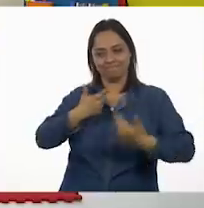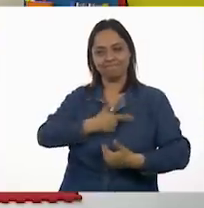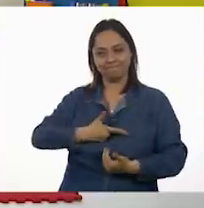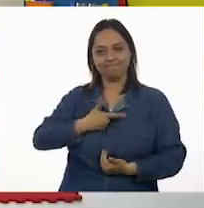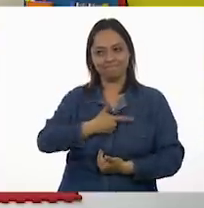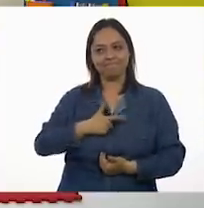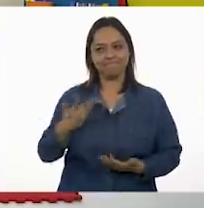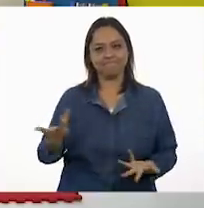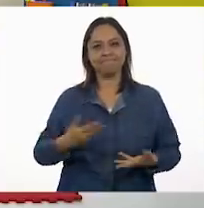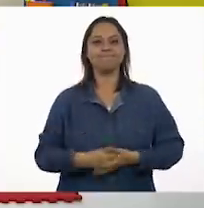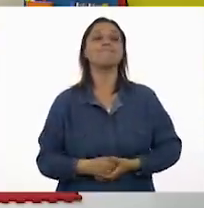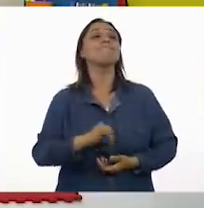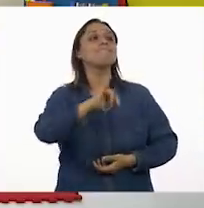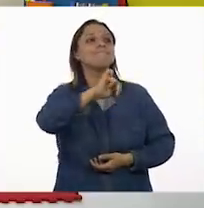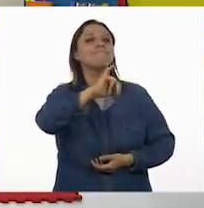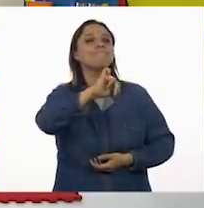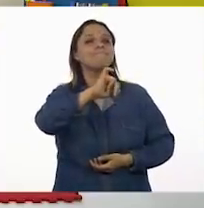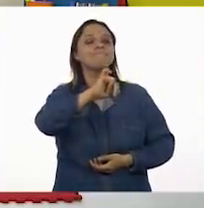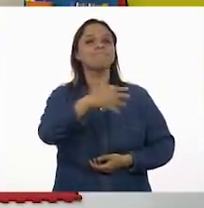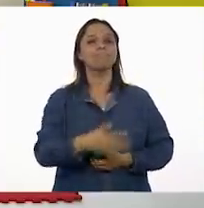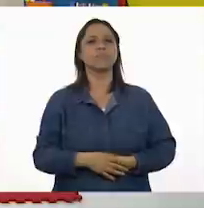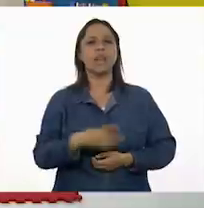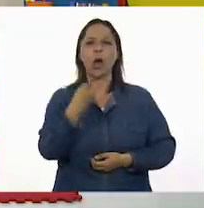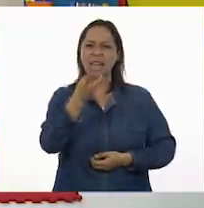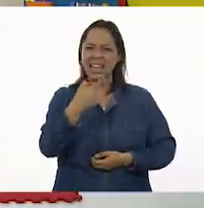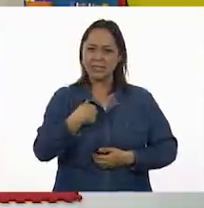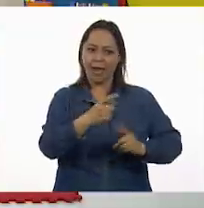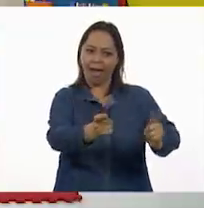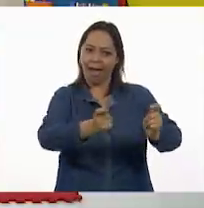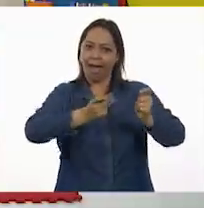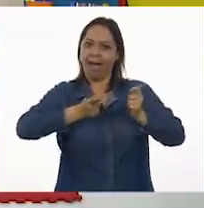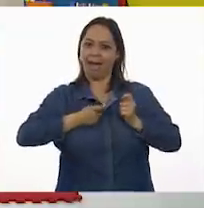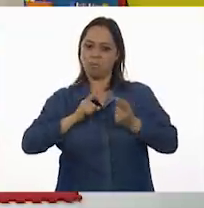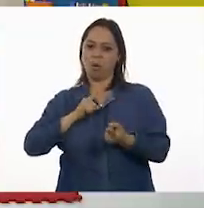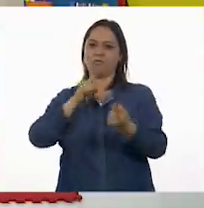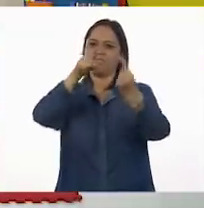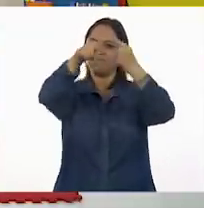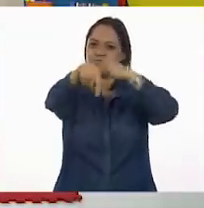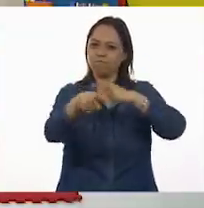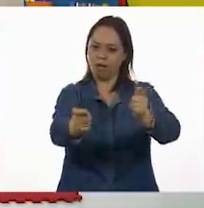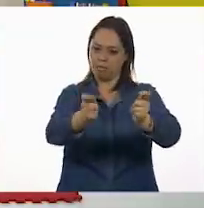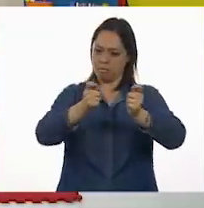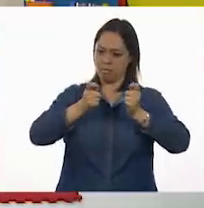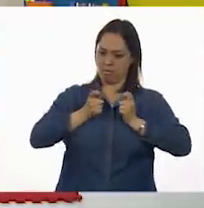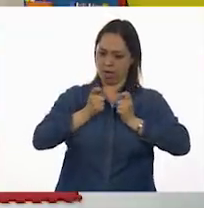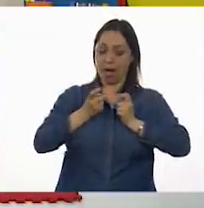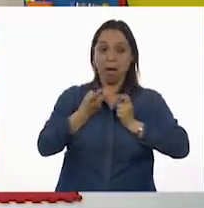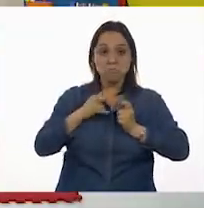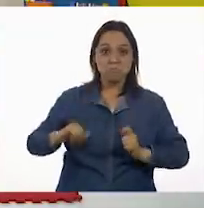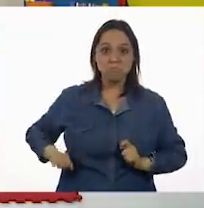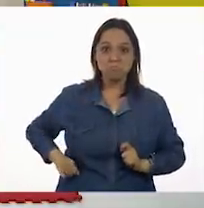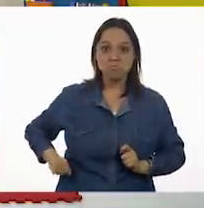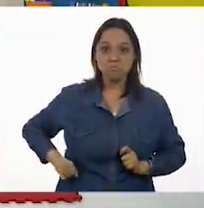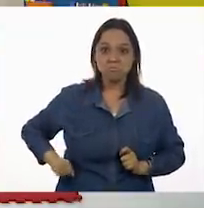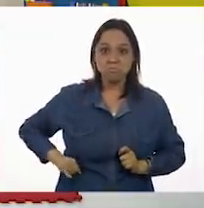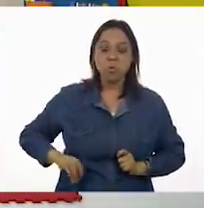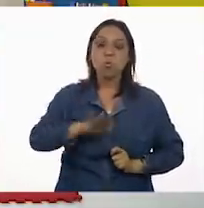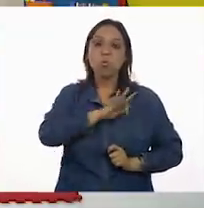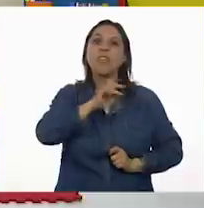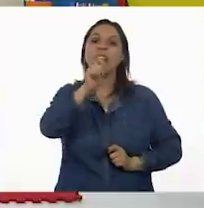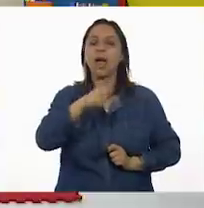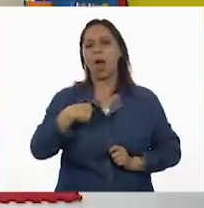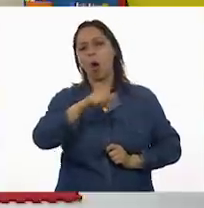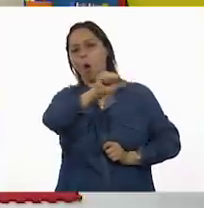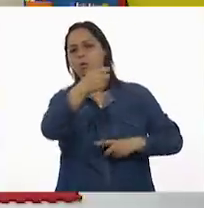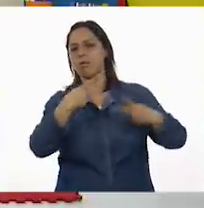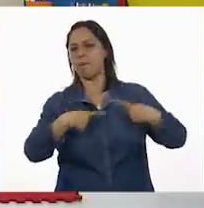¡Sí! Oye, y esto de ponerse en el lugar de la otra persona es muy interesante porque te permite entender al